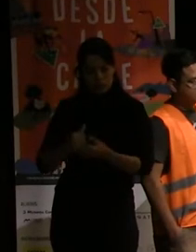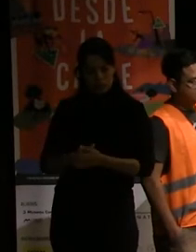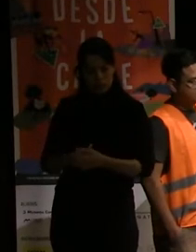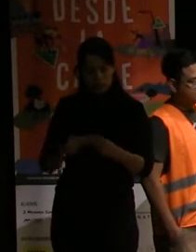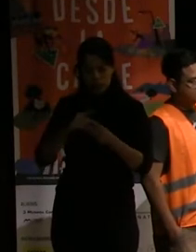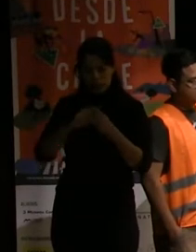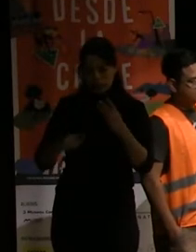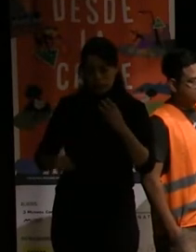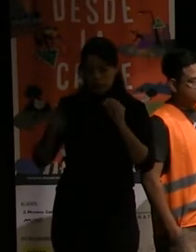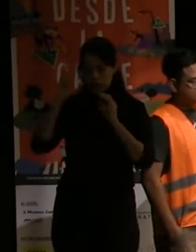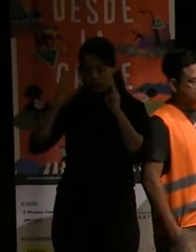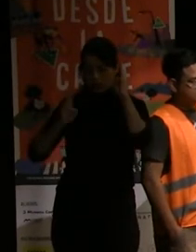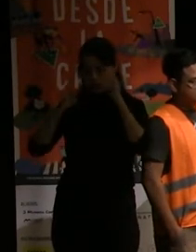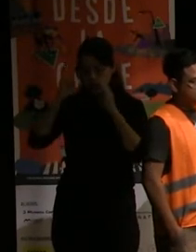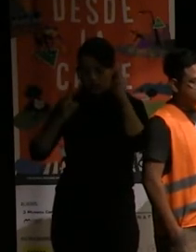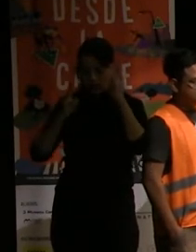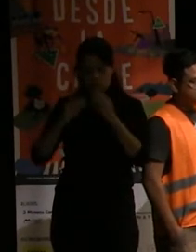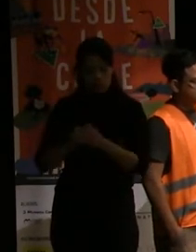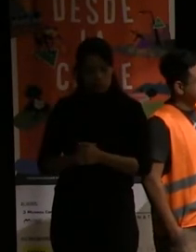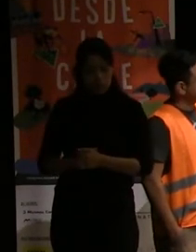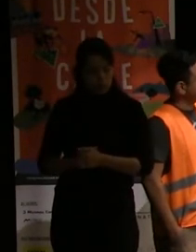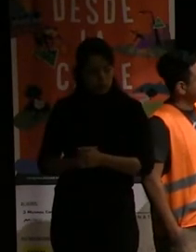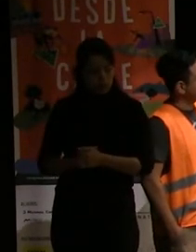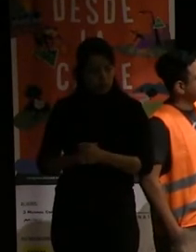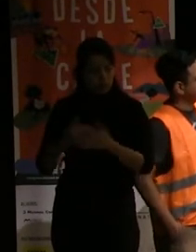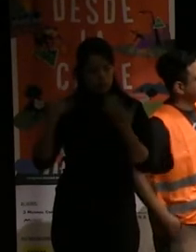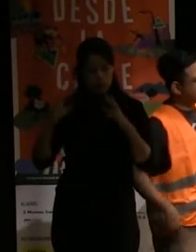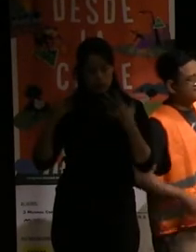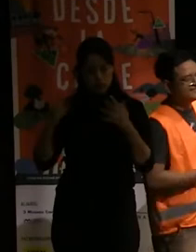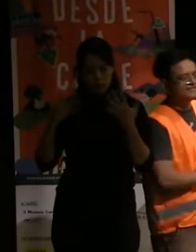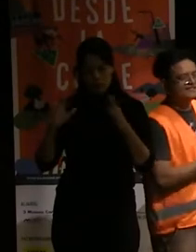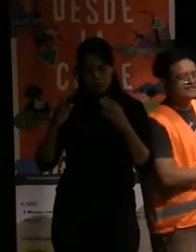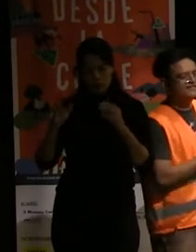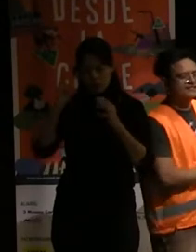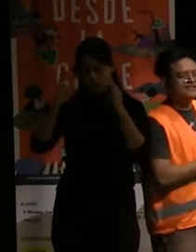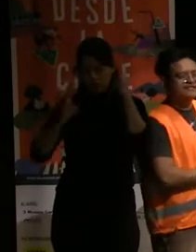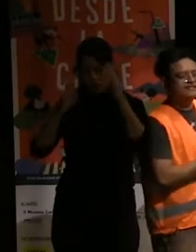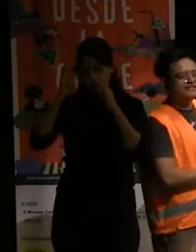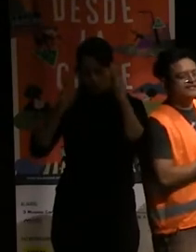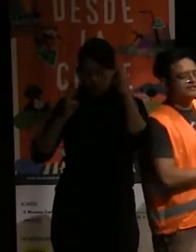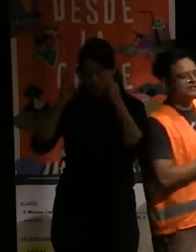tres museos yo creo que tres museos se merece un aplauso solamente nada porque